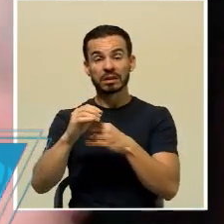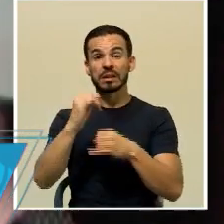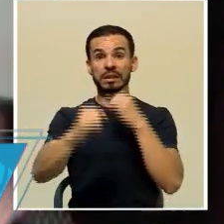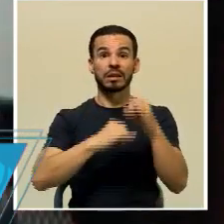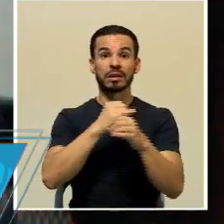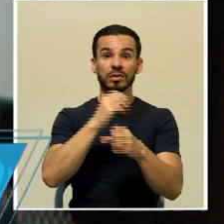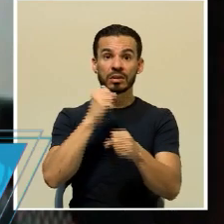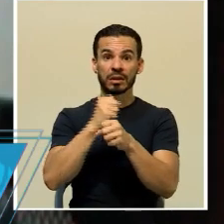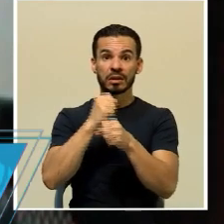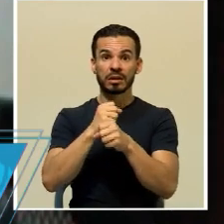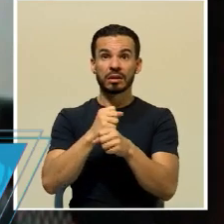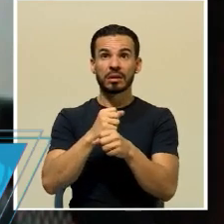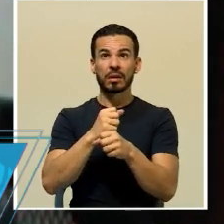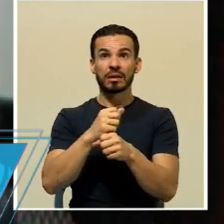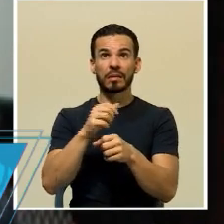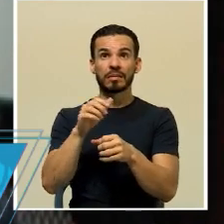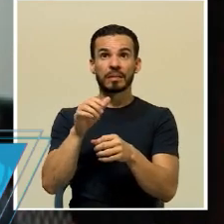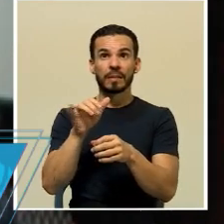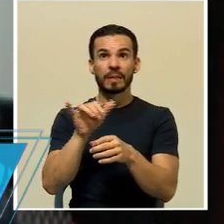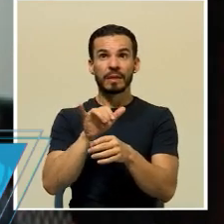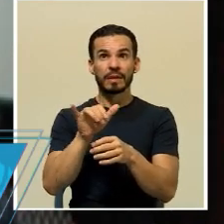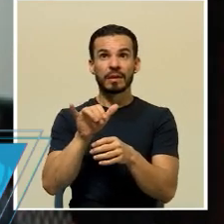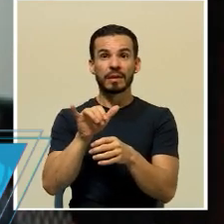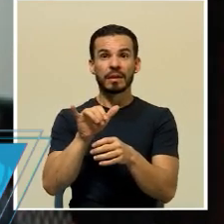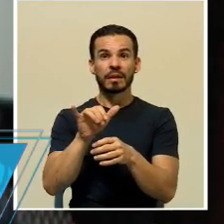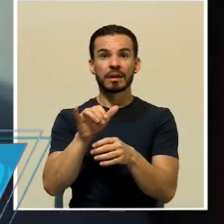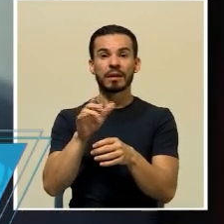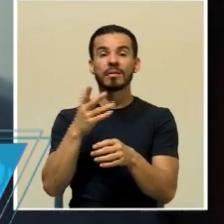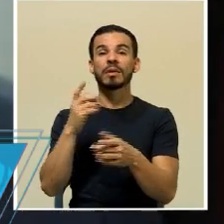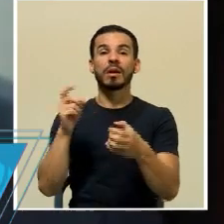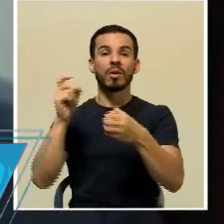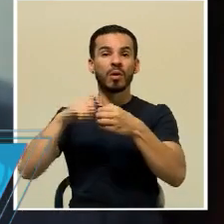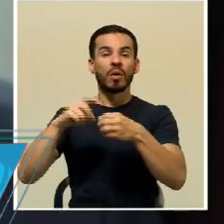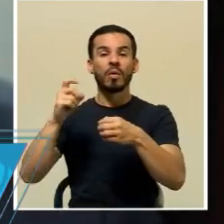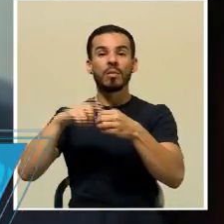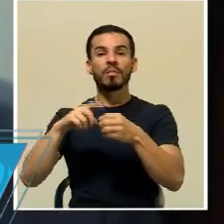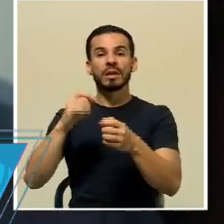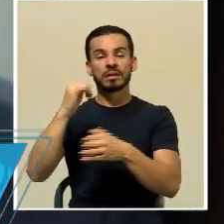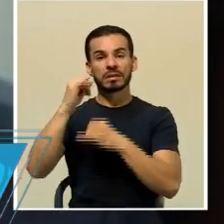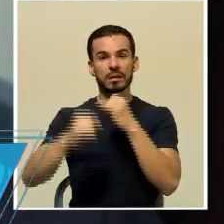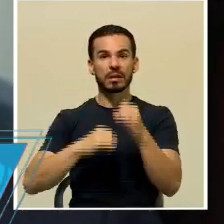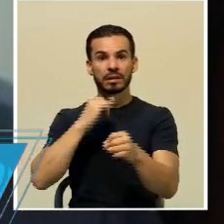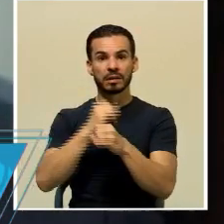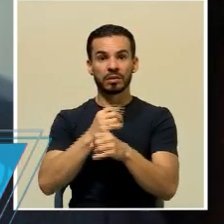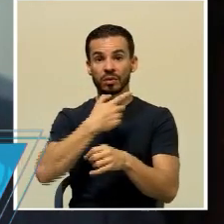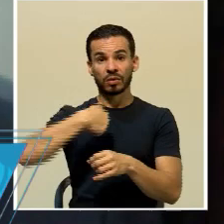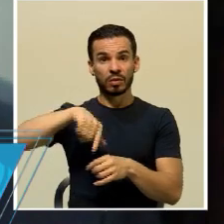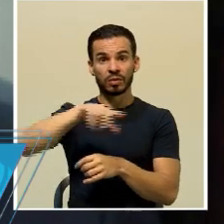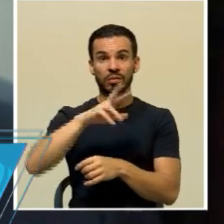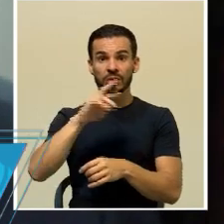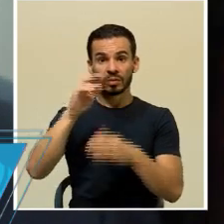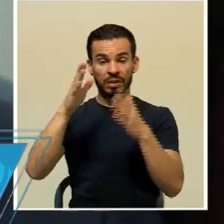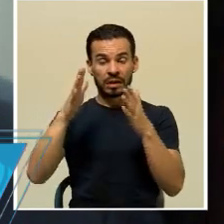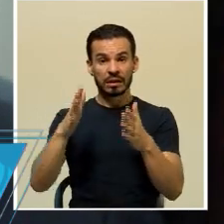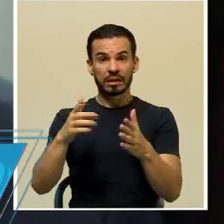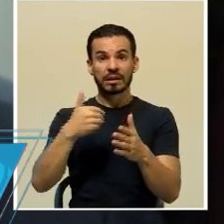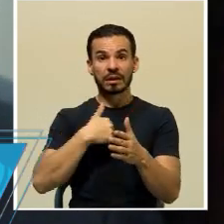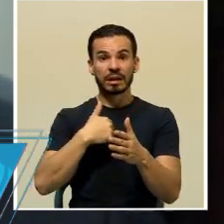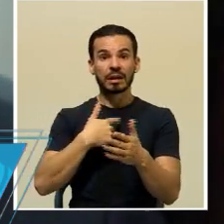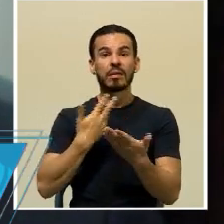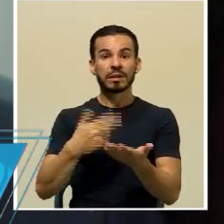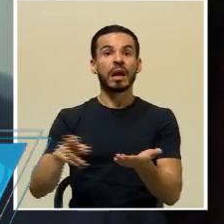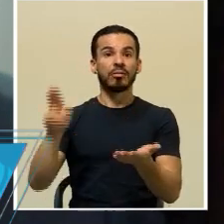Trabajo y también de convenios internacionales. Nosotros como costarricenses tenemos